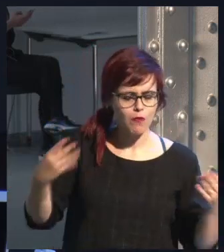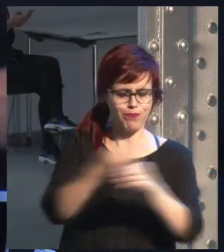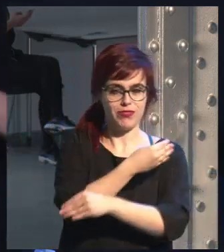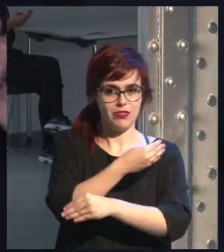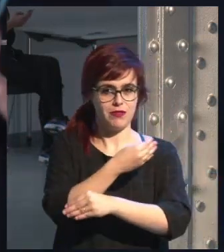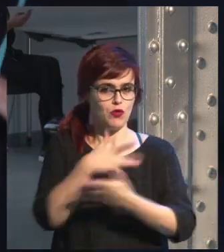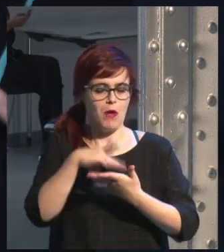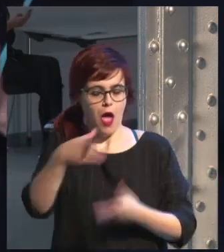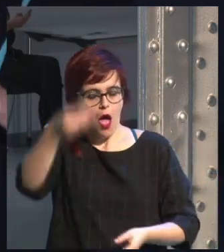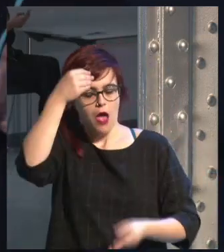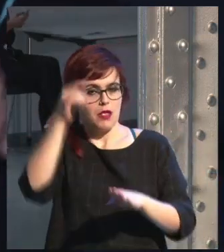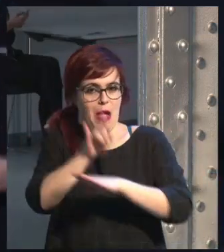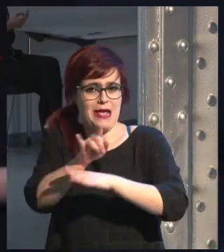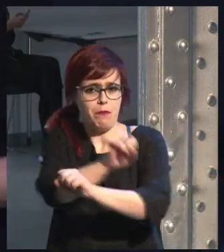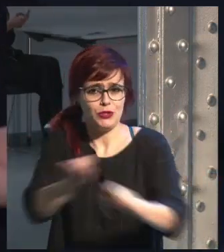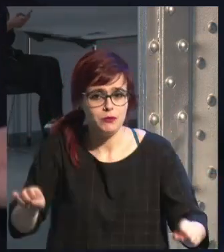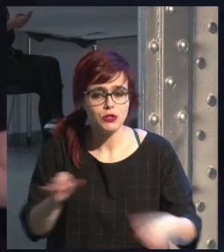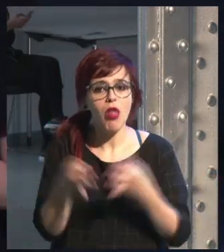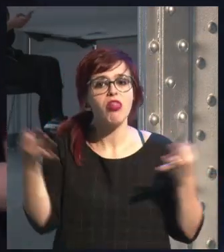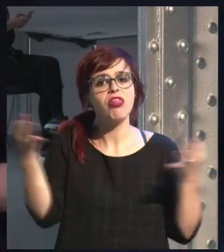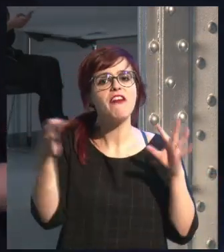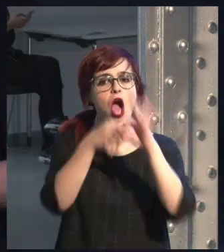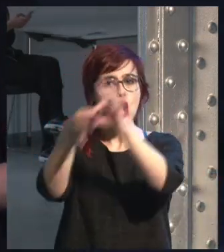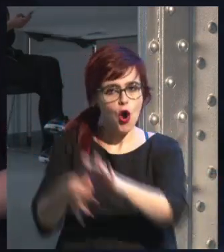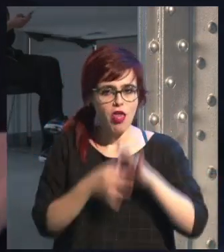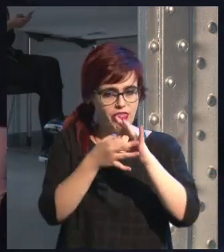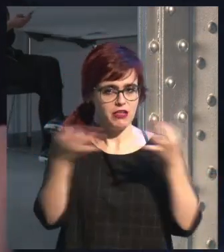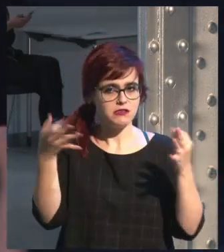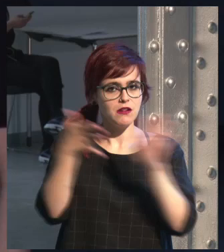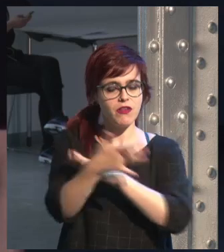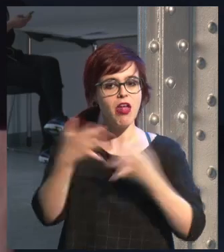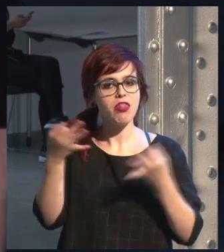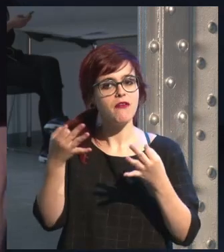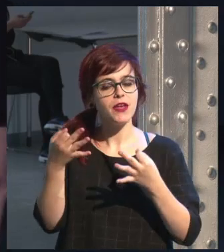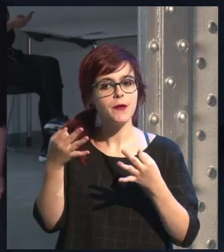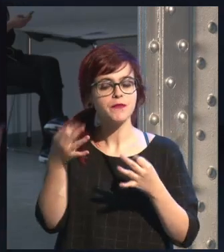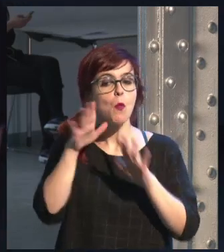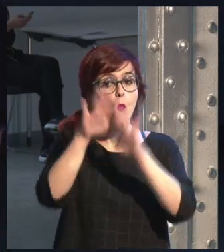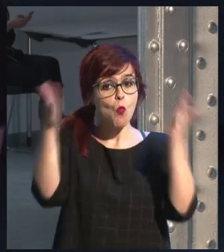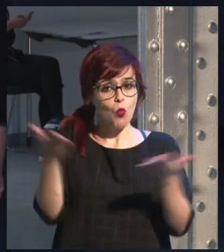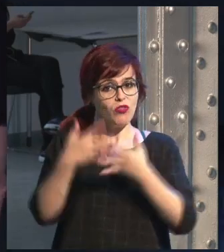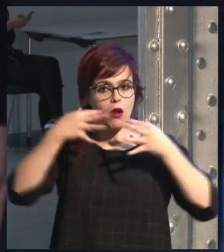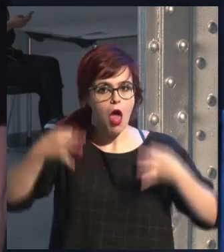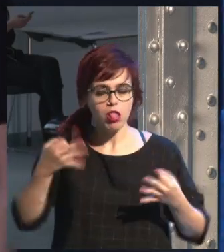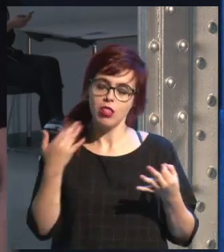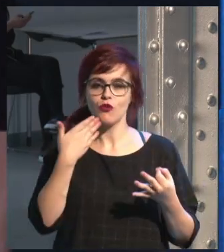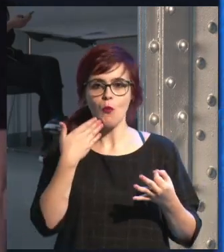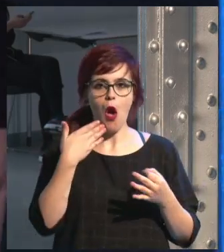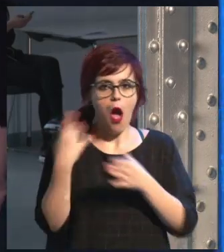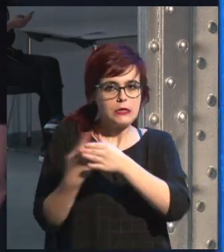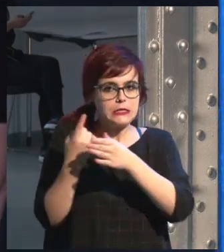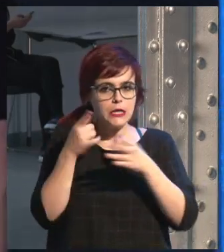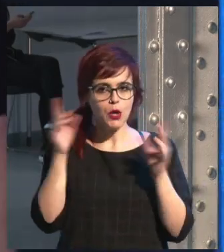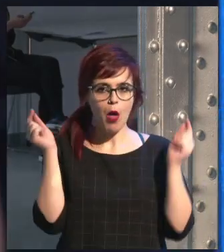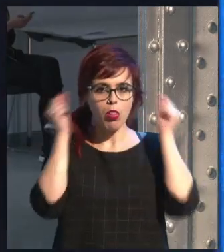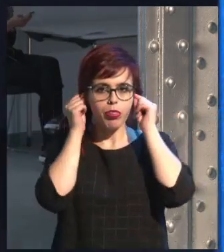te lo creas. O sea, tiene que haber una coherencia, con lo cual lo primero que hacemos es aislarnos del mundo real y luego pues estimulamos